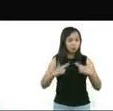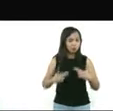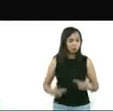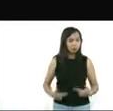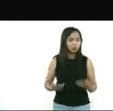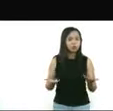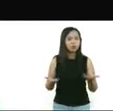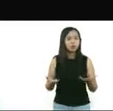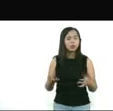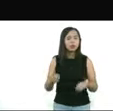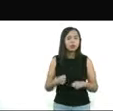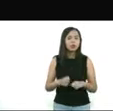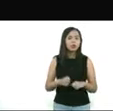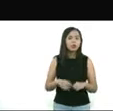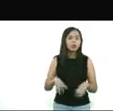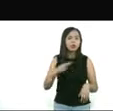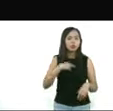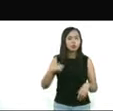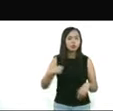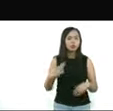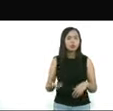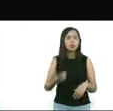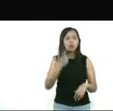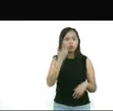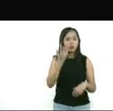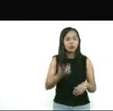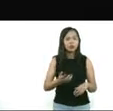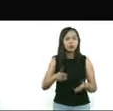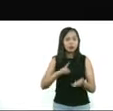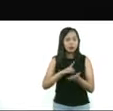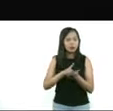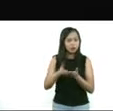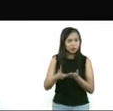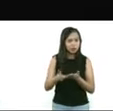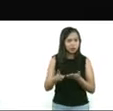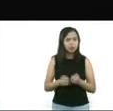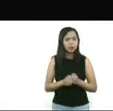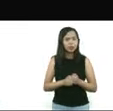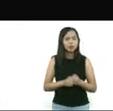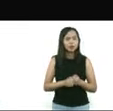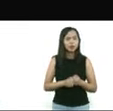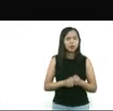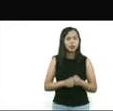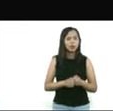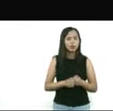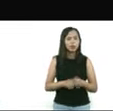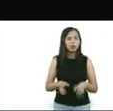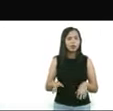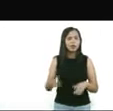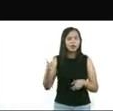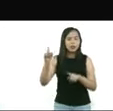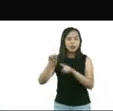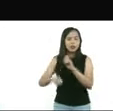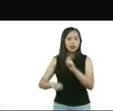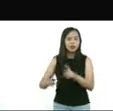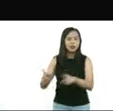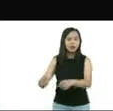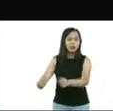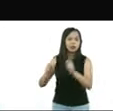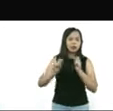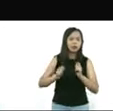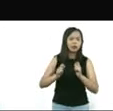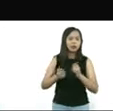humanos, estemos en condiciones de ejercer nuestro derecho de retirarle el encargo